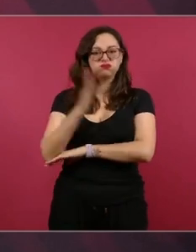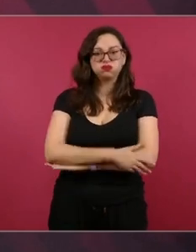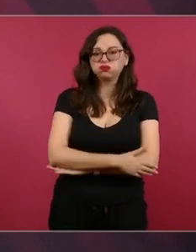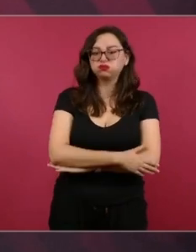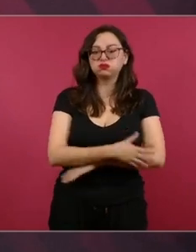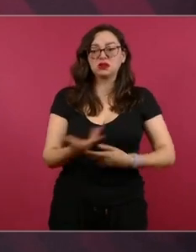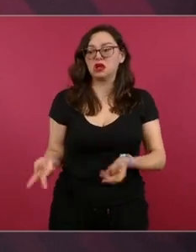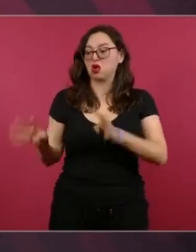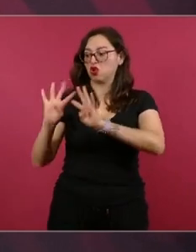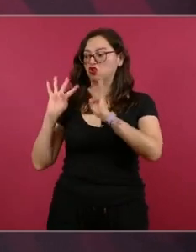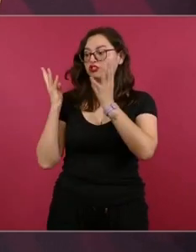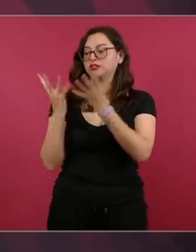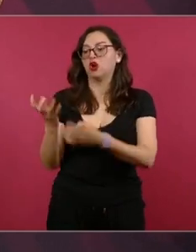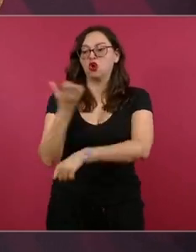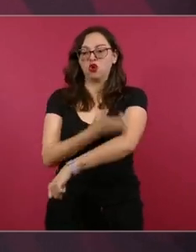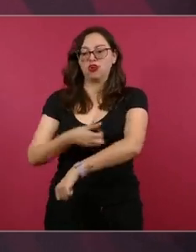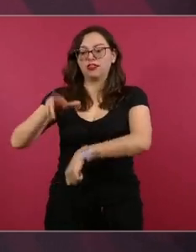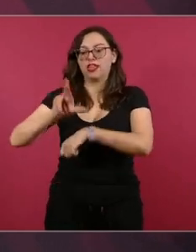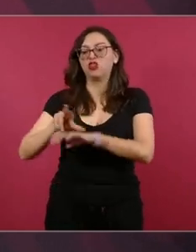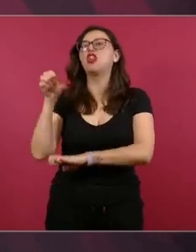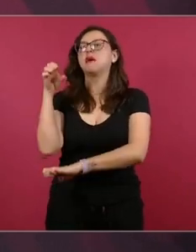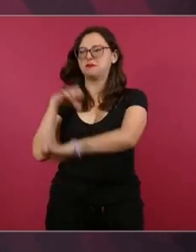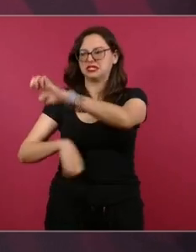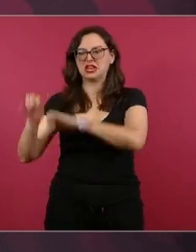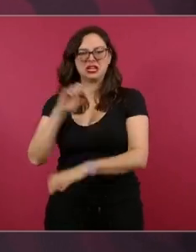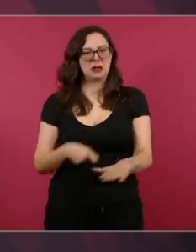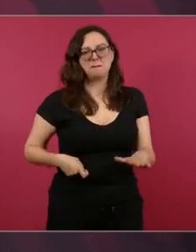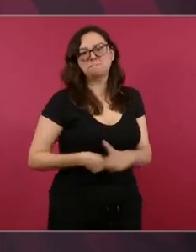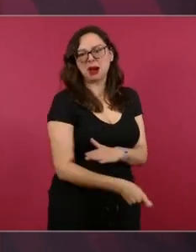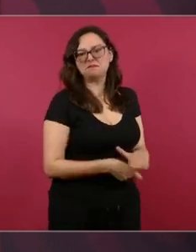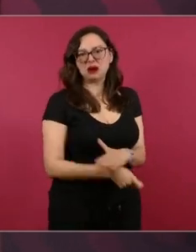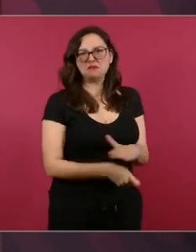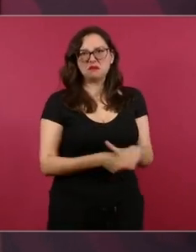pagando en Televisa y en las otras televisoras y en todos los medios,